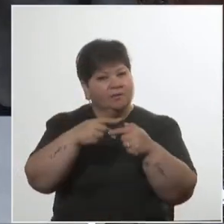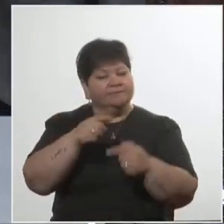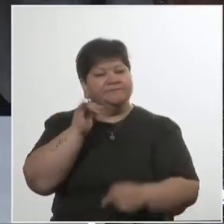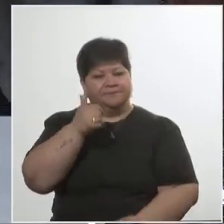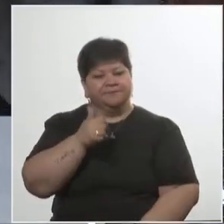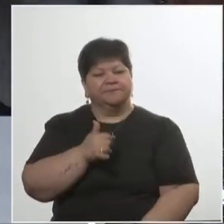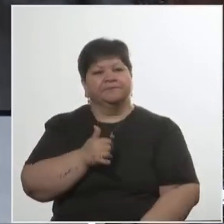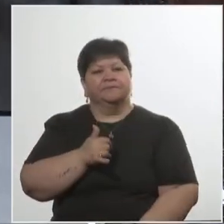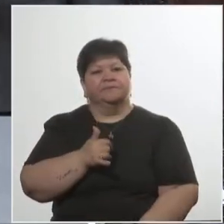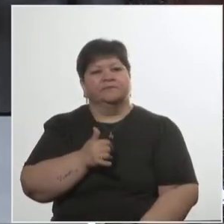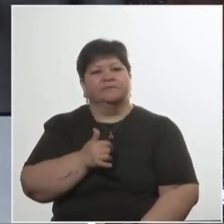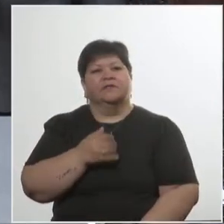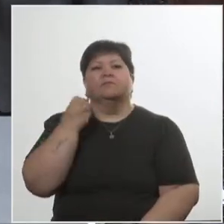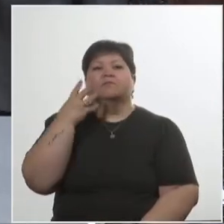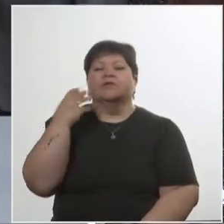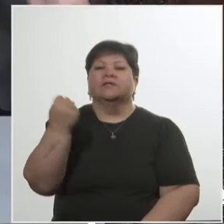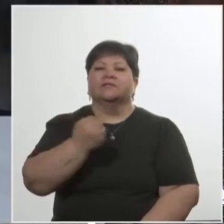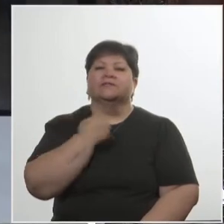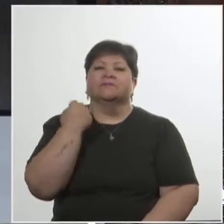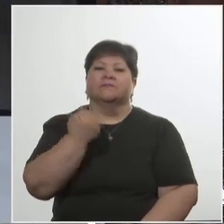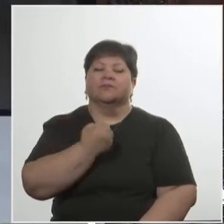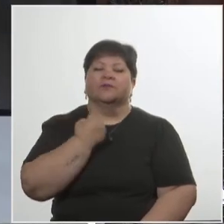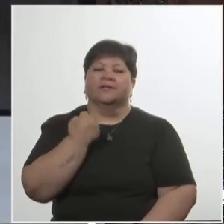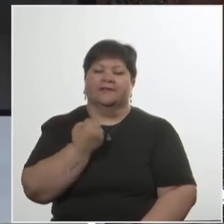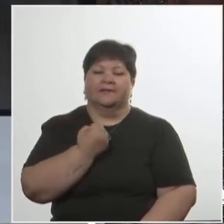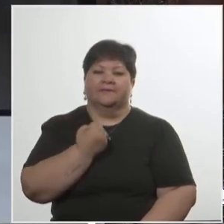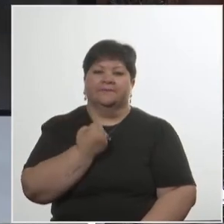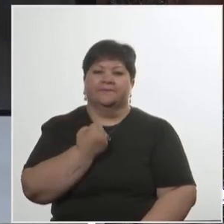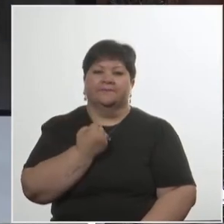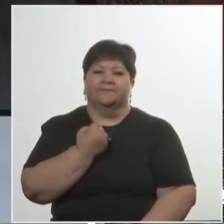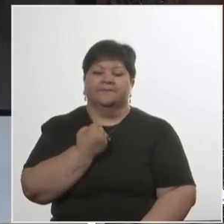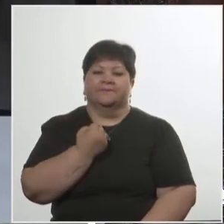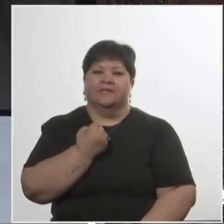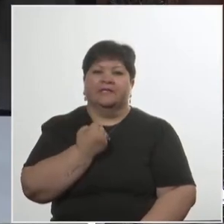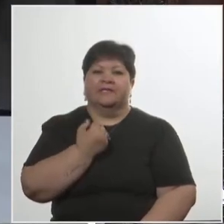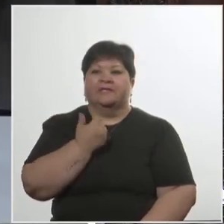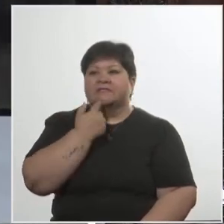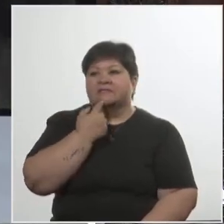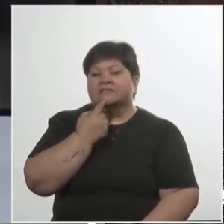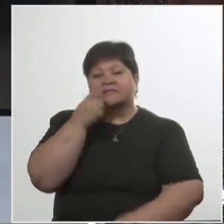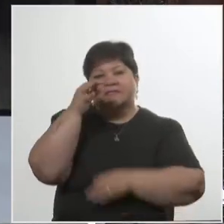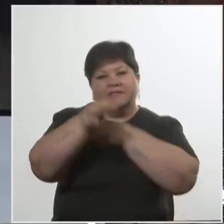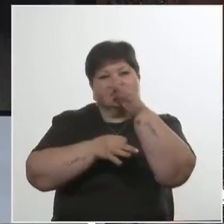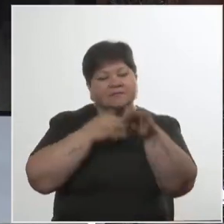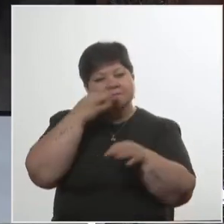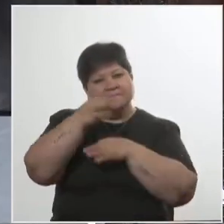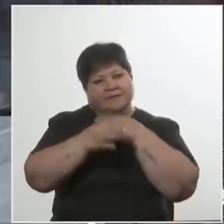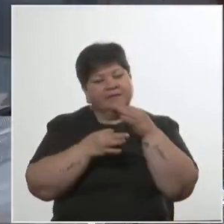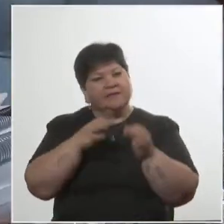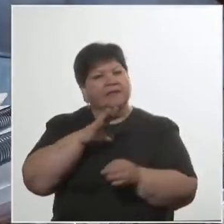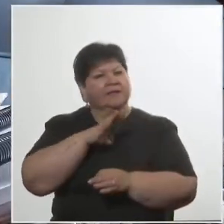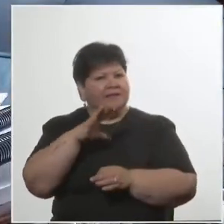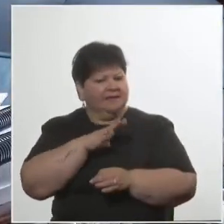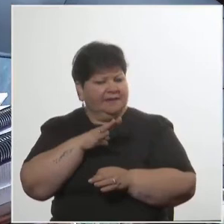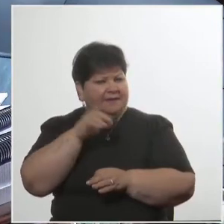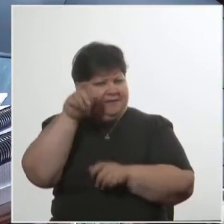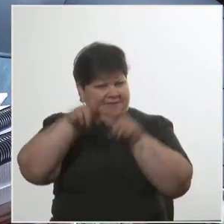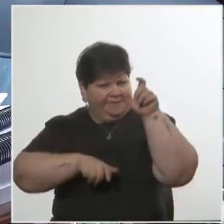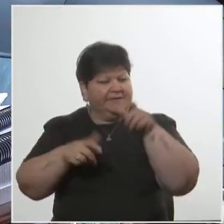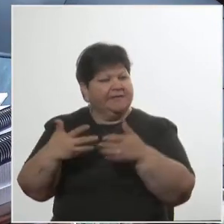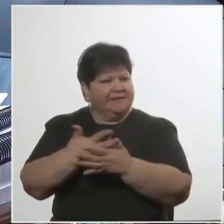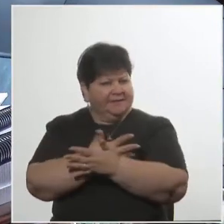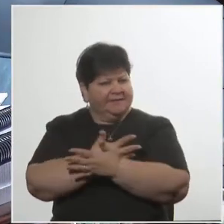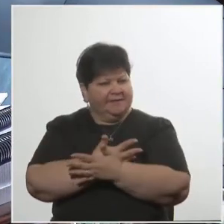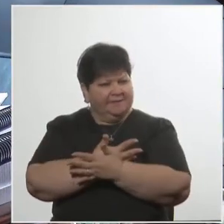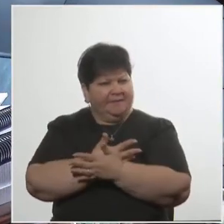porque me parece que también es importante que se diga que también quedan víctimas del terrorismo